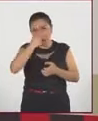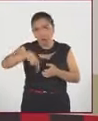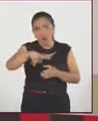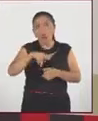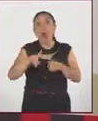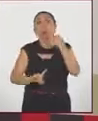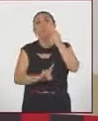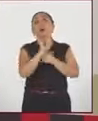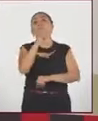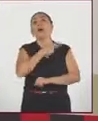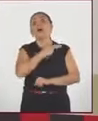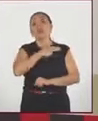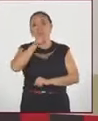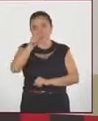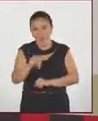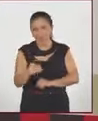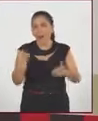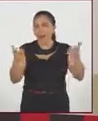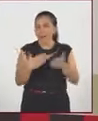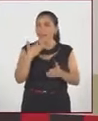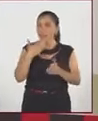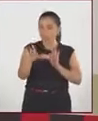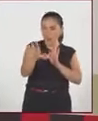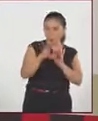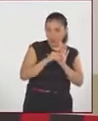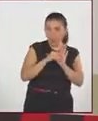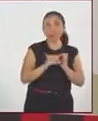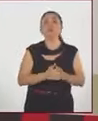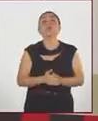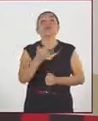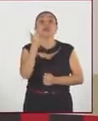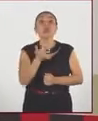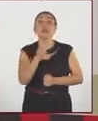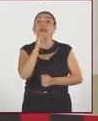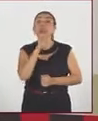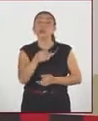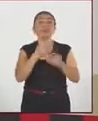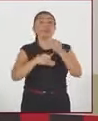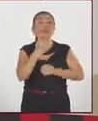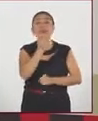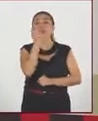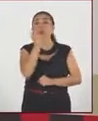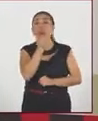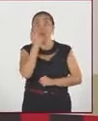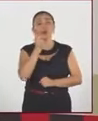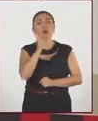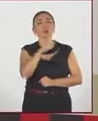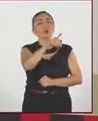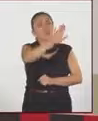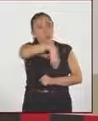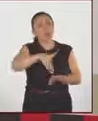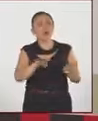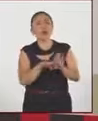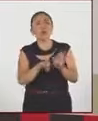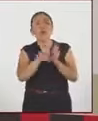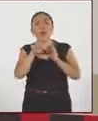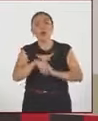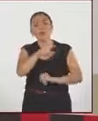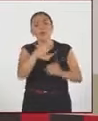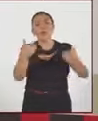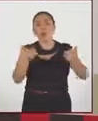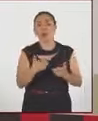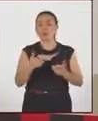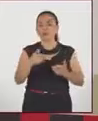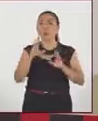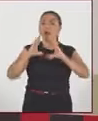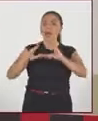lastimar al momento de estar haciendo los estiramientos. Involucrar a los estudiantes como líderes, ¿no? A ver, ahora hazlo tú y enséñanos cómo,